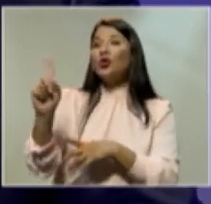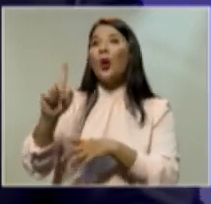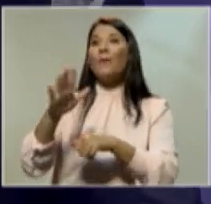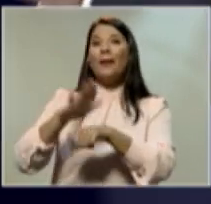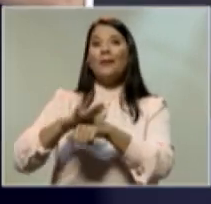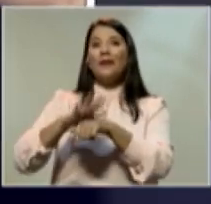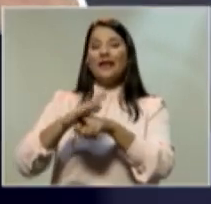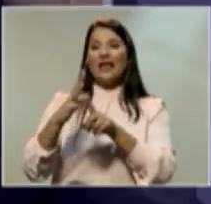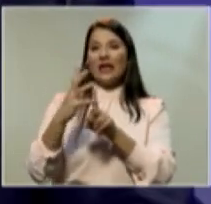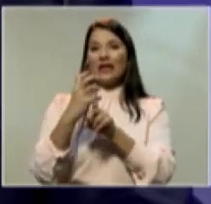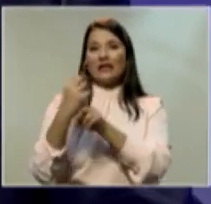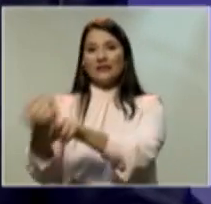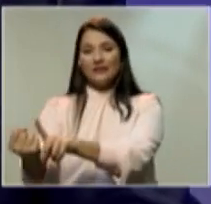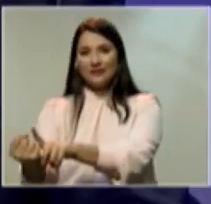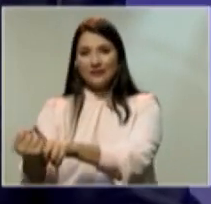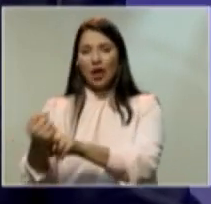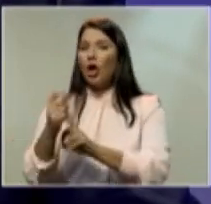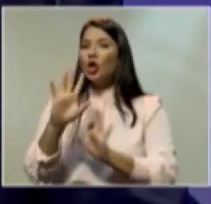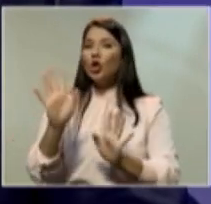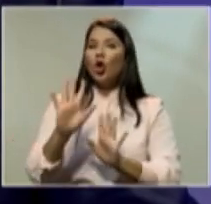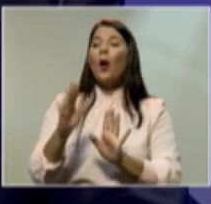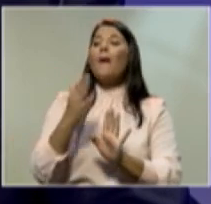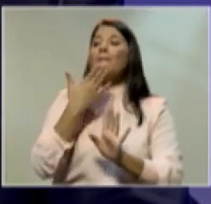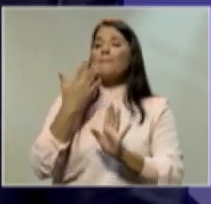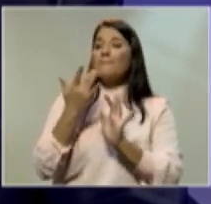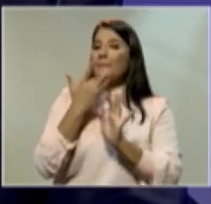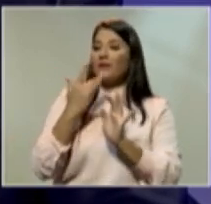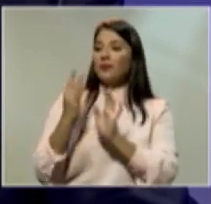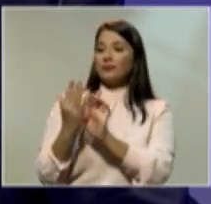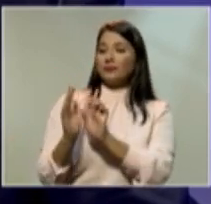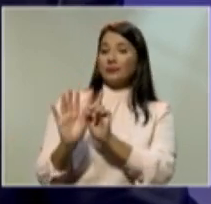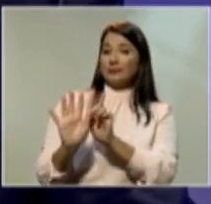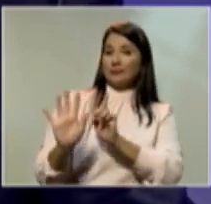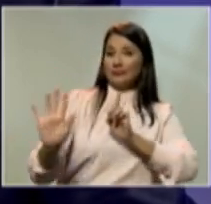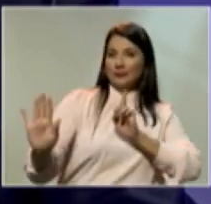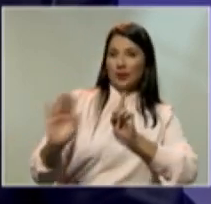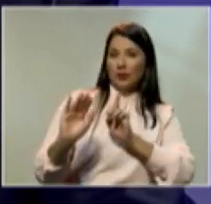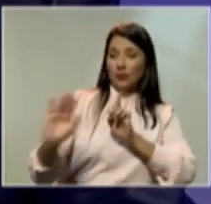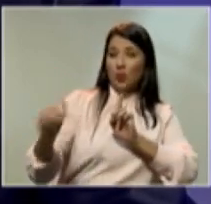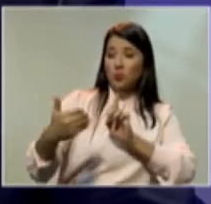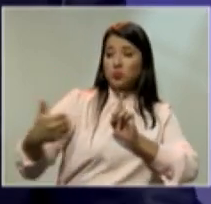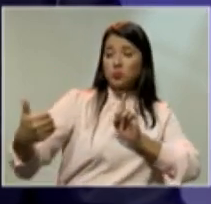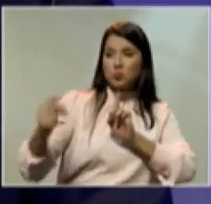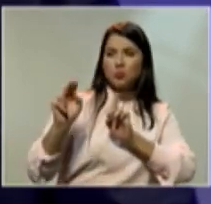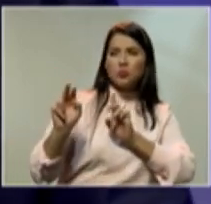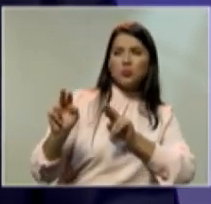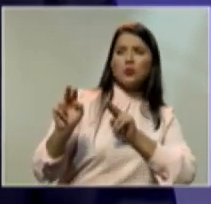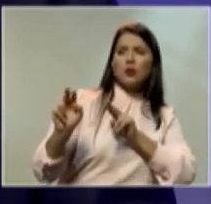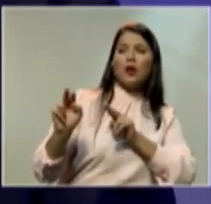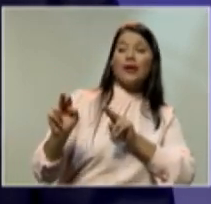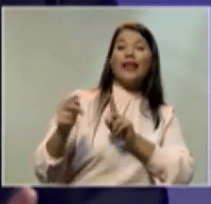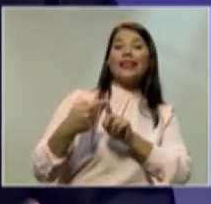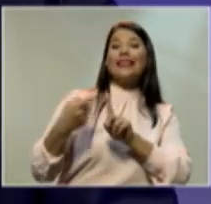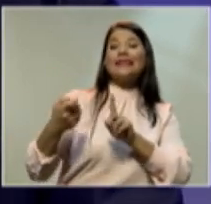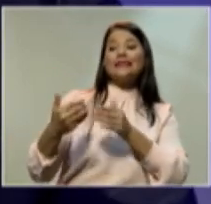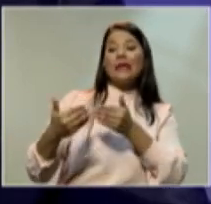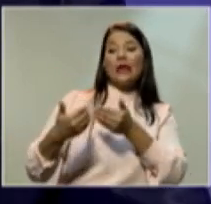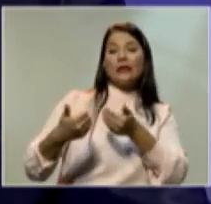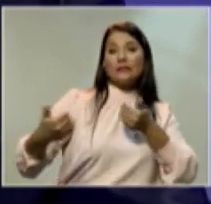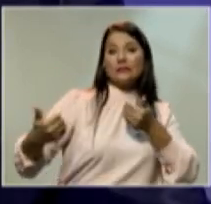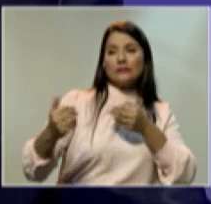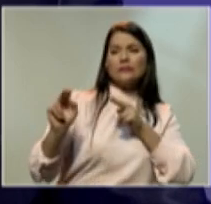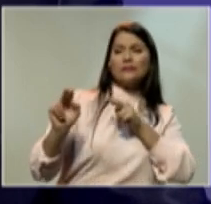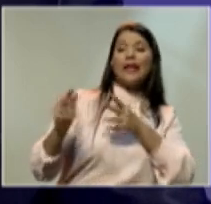tener algo de distancia, algo de ajenidad para ver lo que pasa y poder